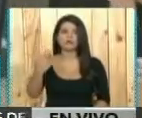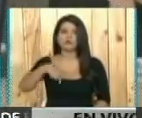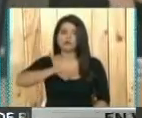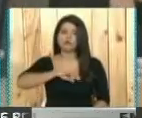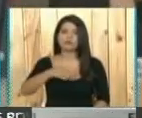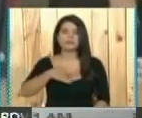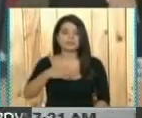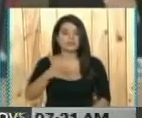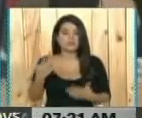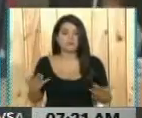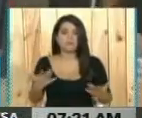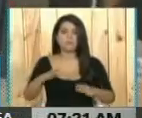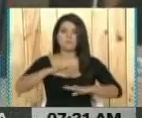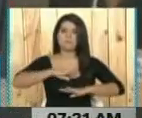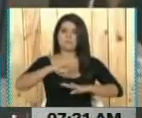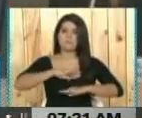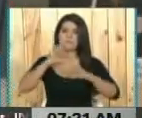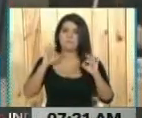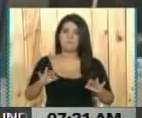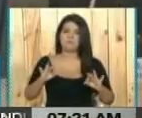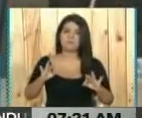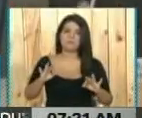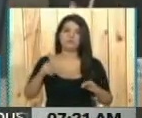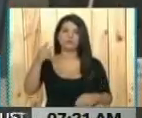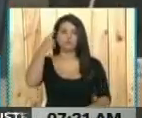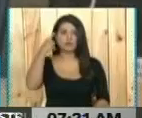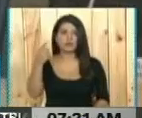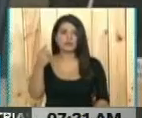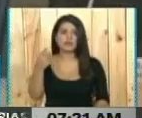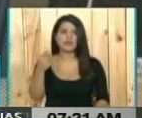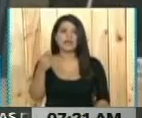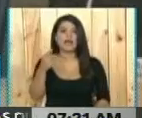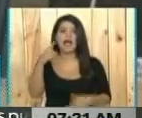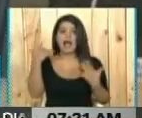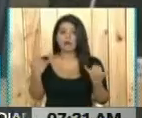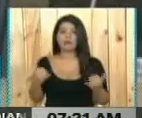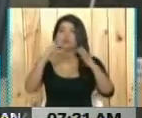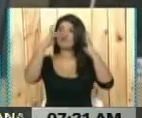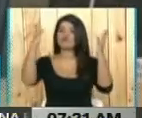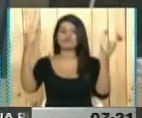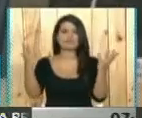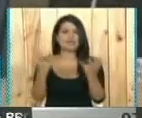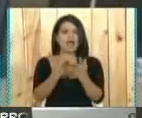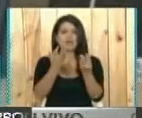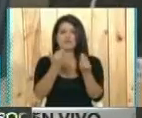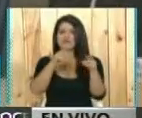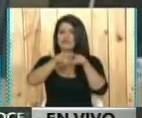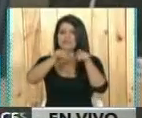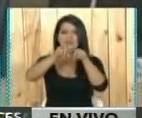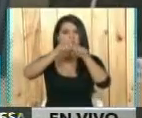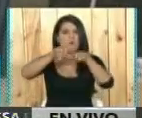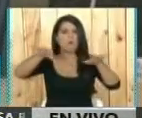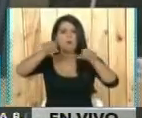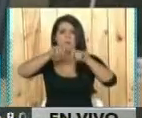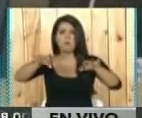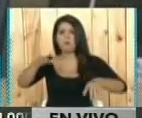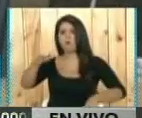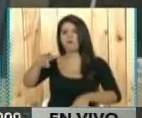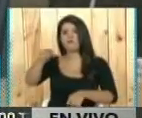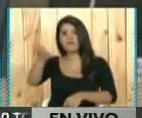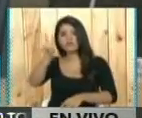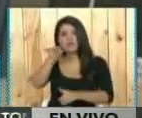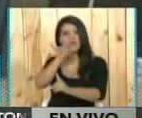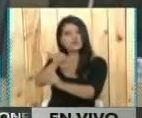realmente muy satisfechos porque sabemos que a pesar del bullying mediático mundial que hay contra Venezuela, hemos